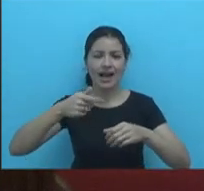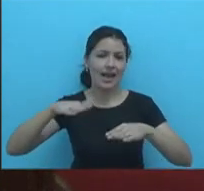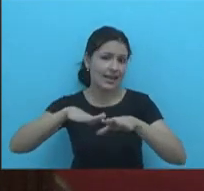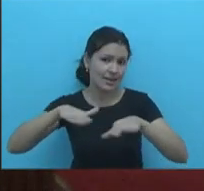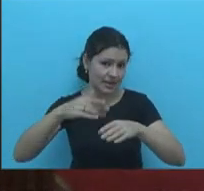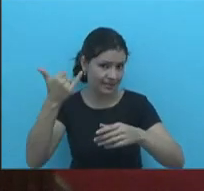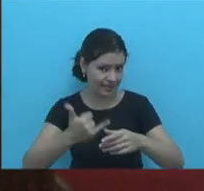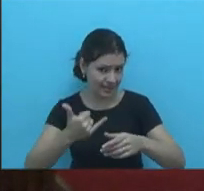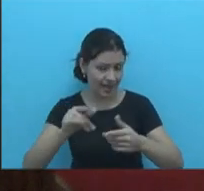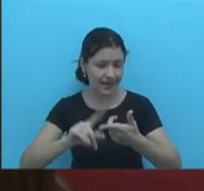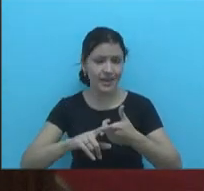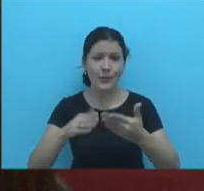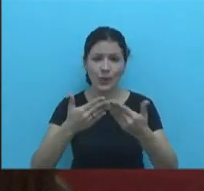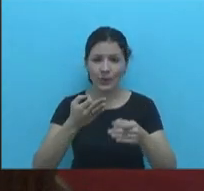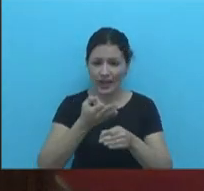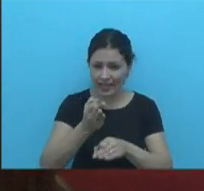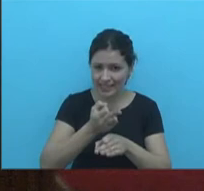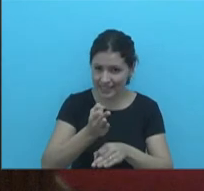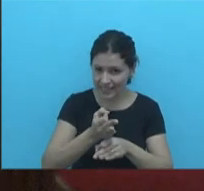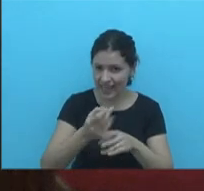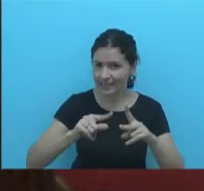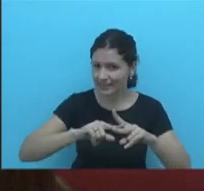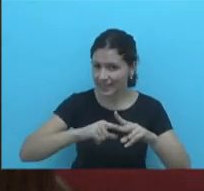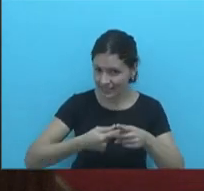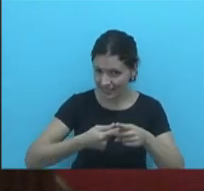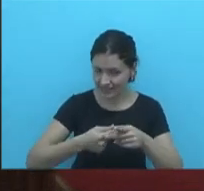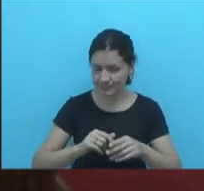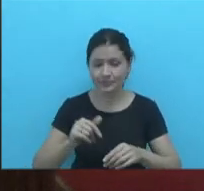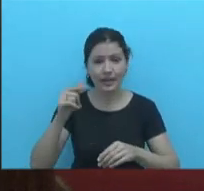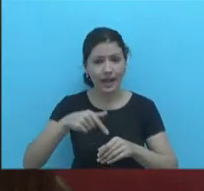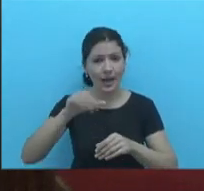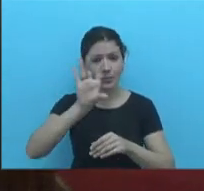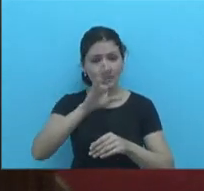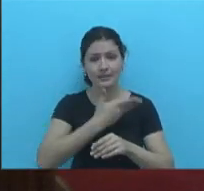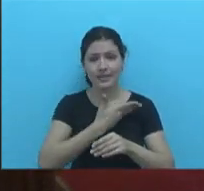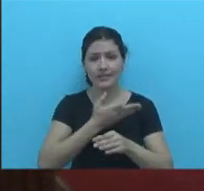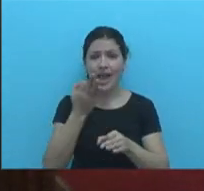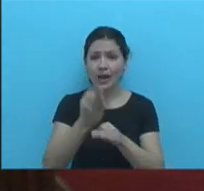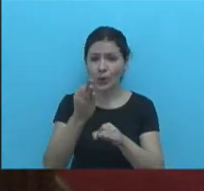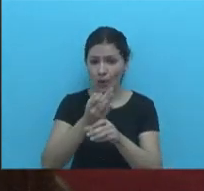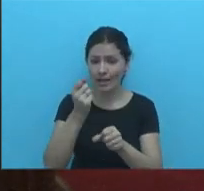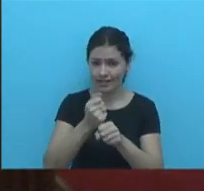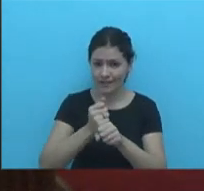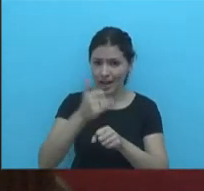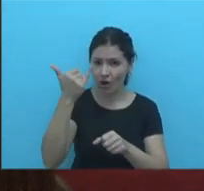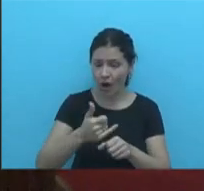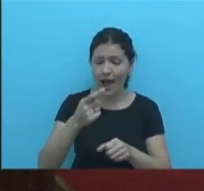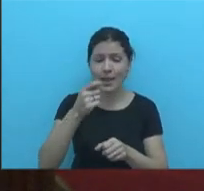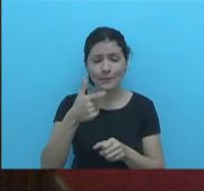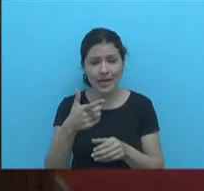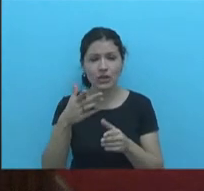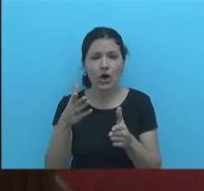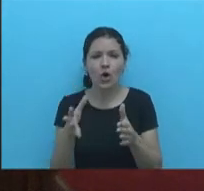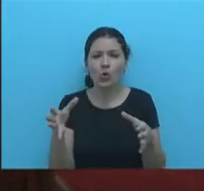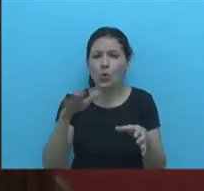técnica. En nuestra provincia existen escuelas de oficios que ofrecen esta posibilidad, pero la realidad es que muchas veces los cupos no alcanzan, son